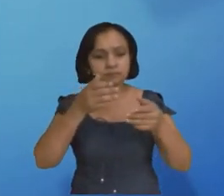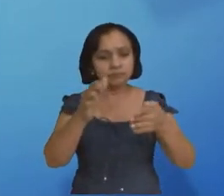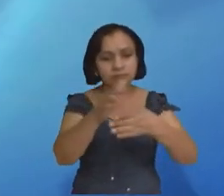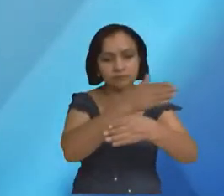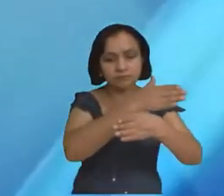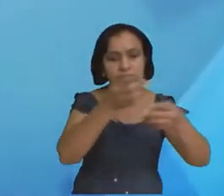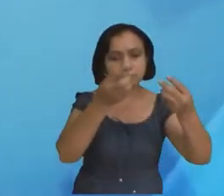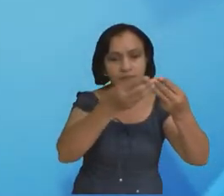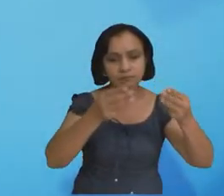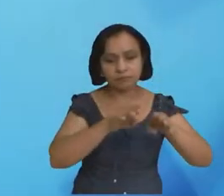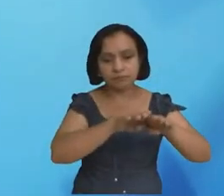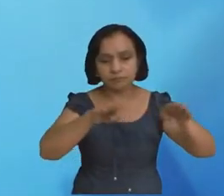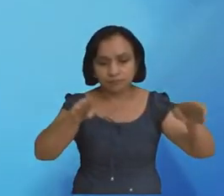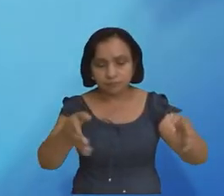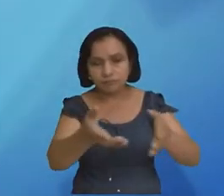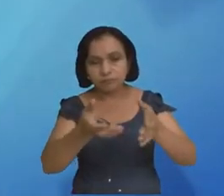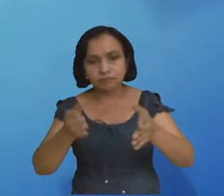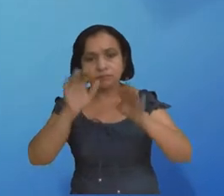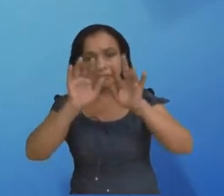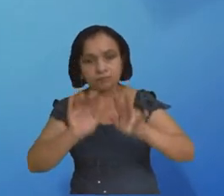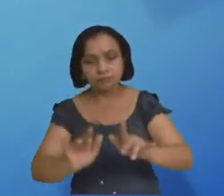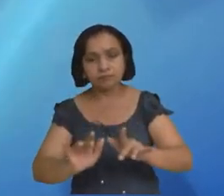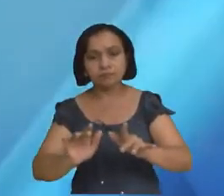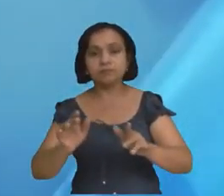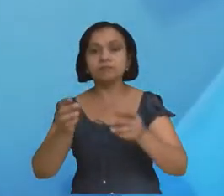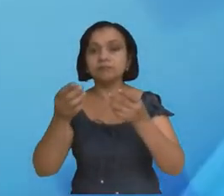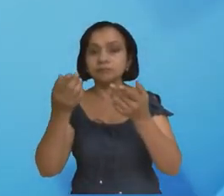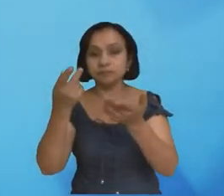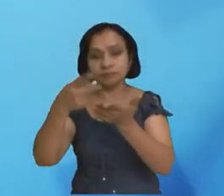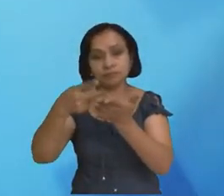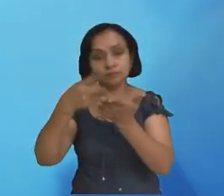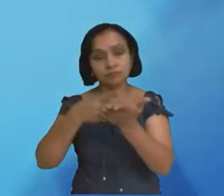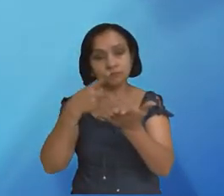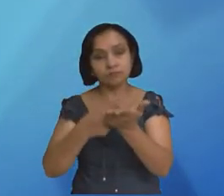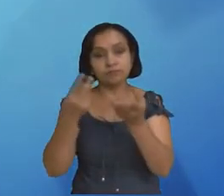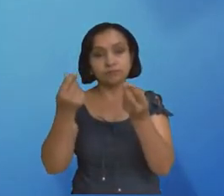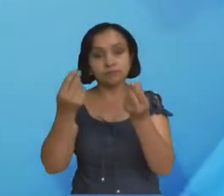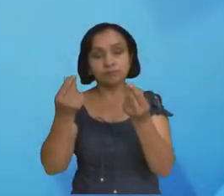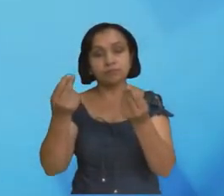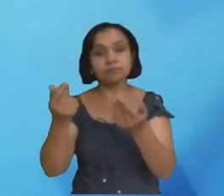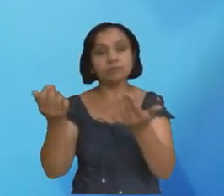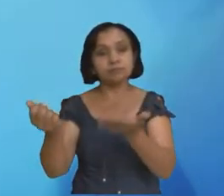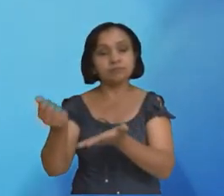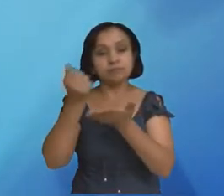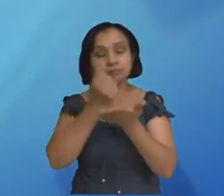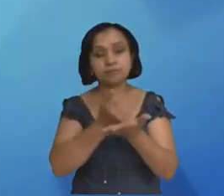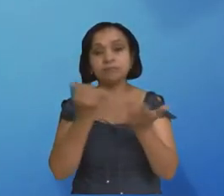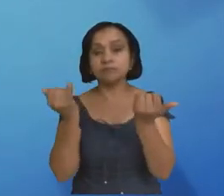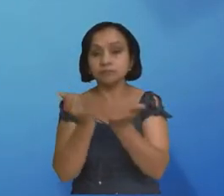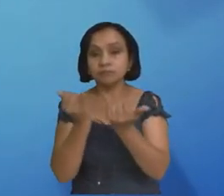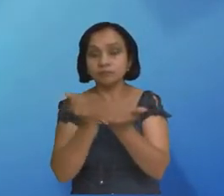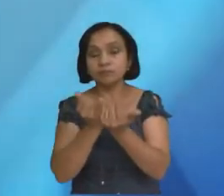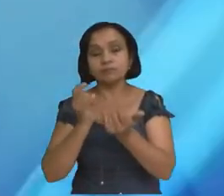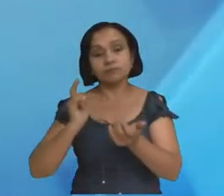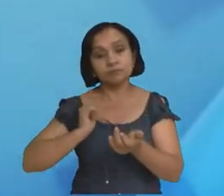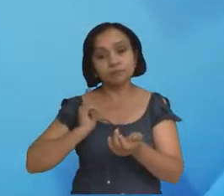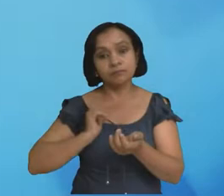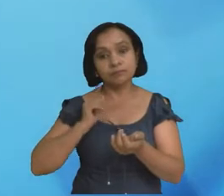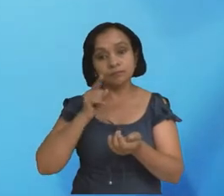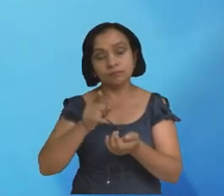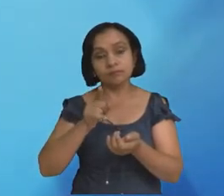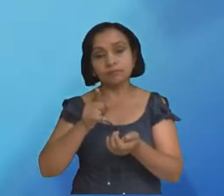remodelada con recursos de nuestro presupuesto nacional. Ahí asistiremos a